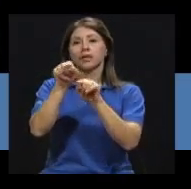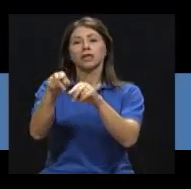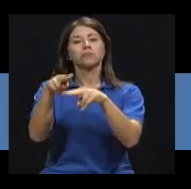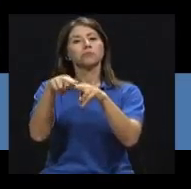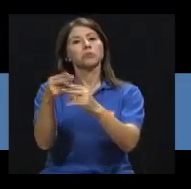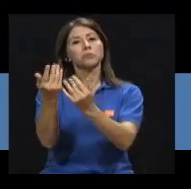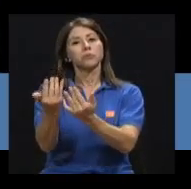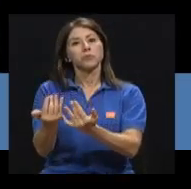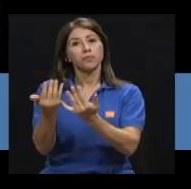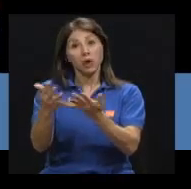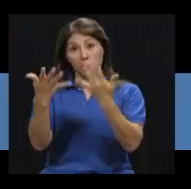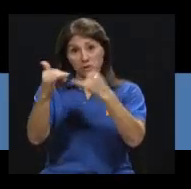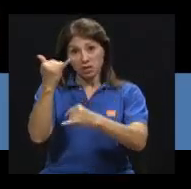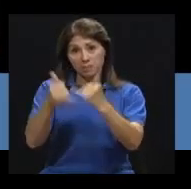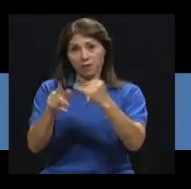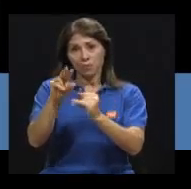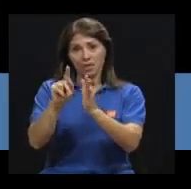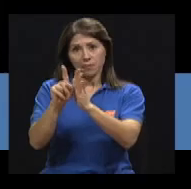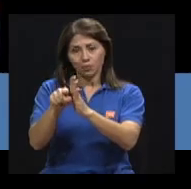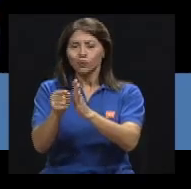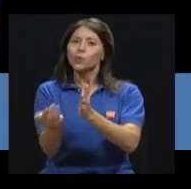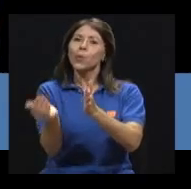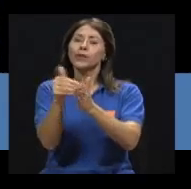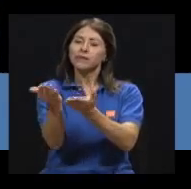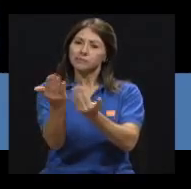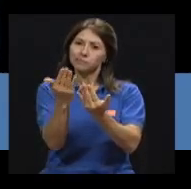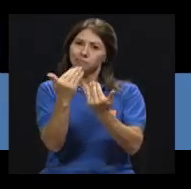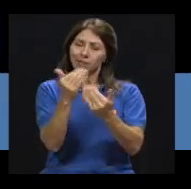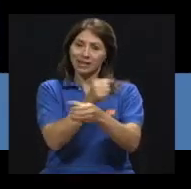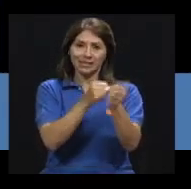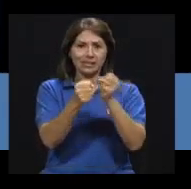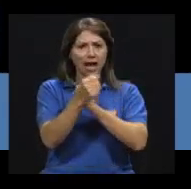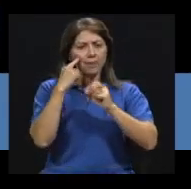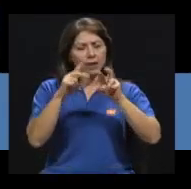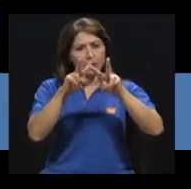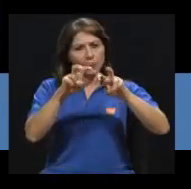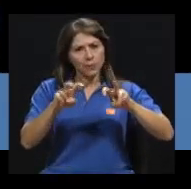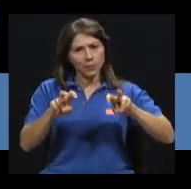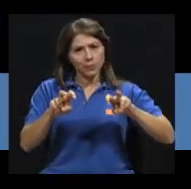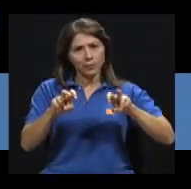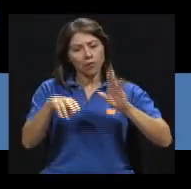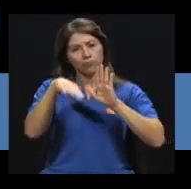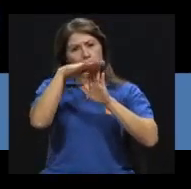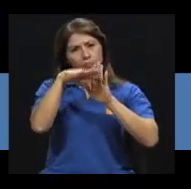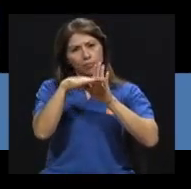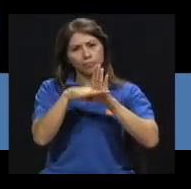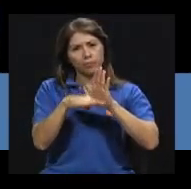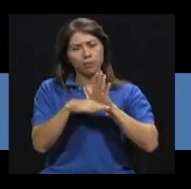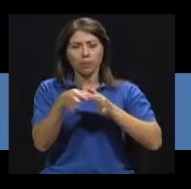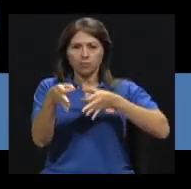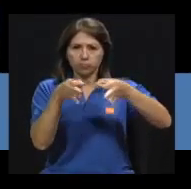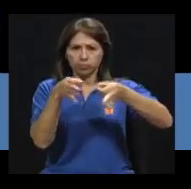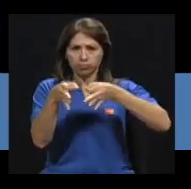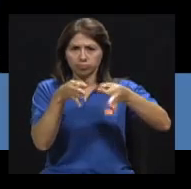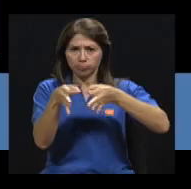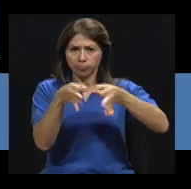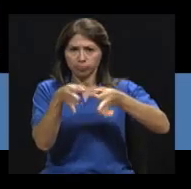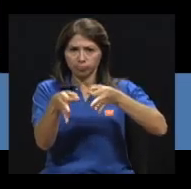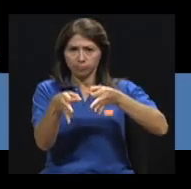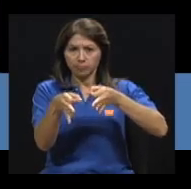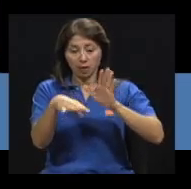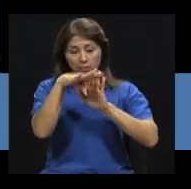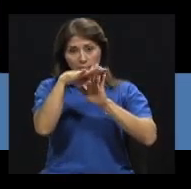Cumplido este tiempo, se le llamará a la sala de estudio y se le indicarán los pasos del procedimiento. Es necesario